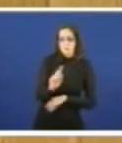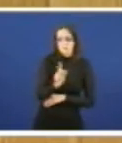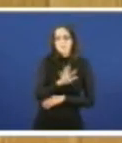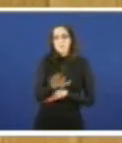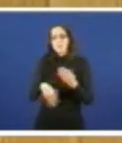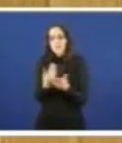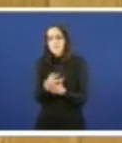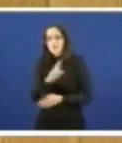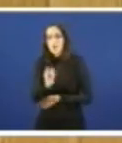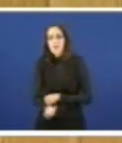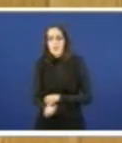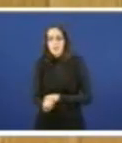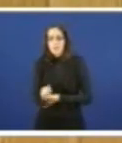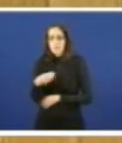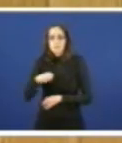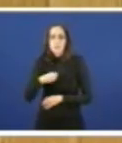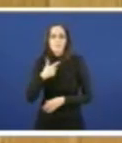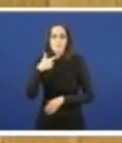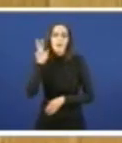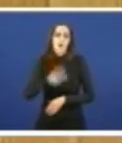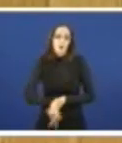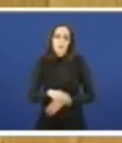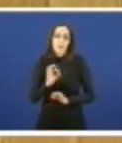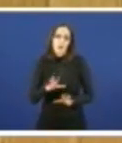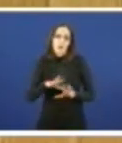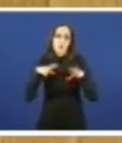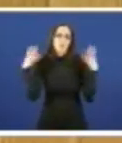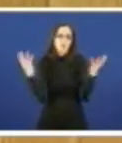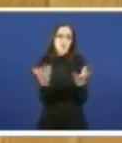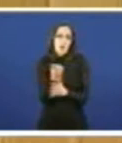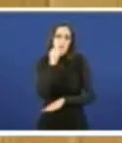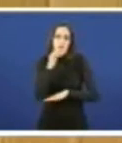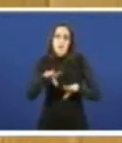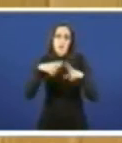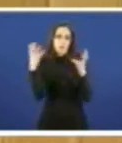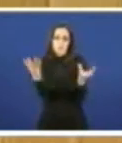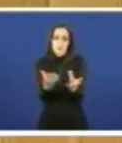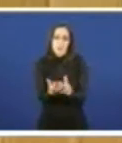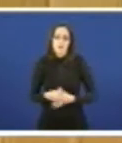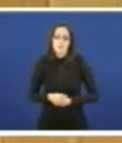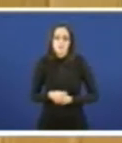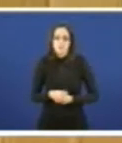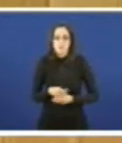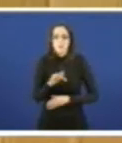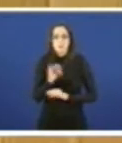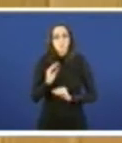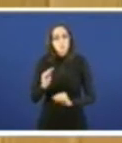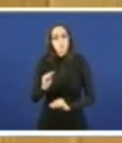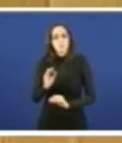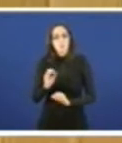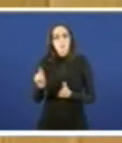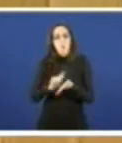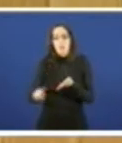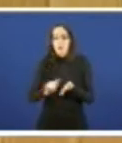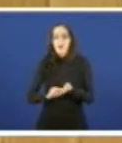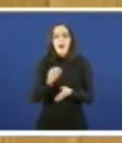recoñeceu efectivamente ese carácter universal de Rosalía. Rosalía é tamén a súa obra e a súa figura a máis galega